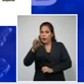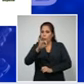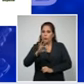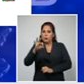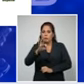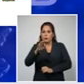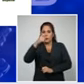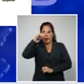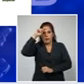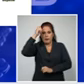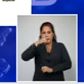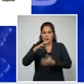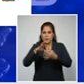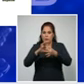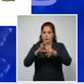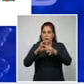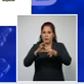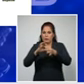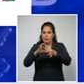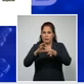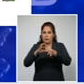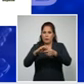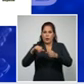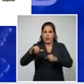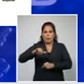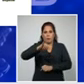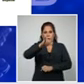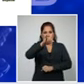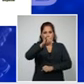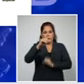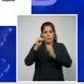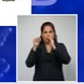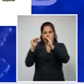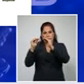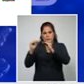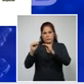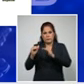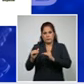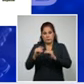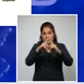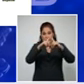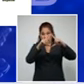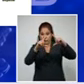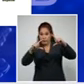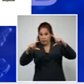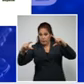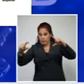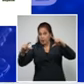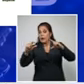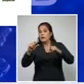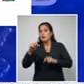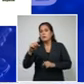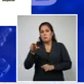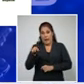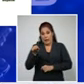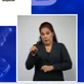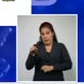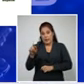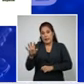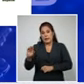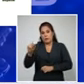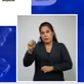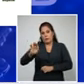Lisa, Guanabacoa y Boyeros. Ahí se concentra el 50% de la incidencia de